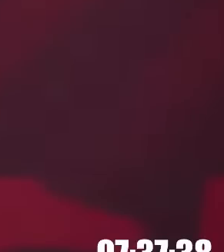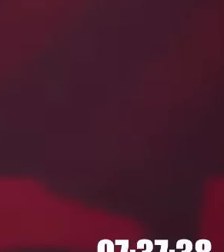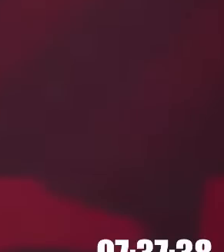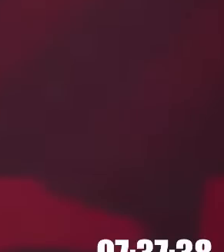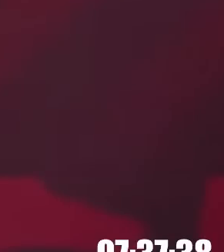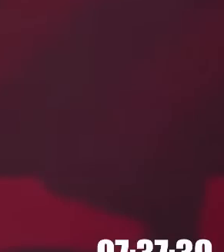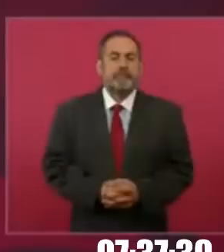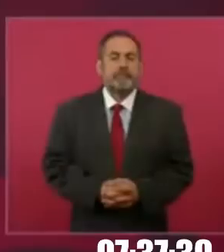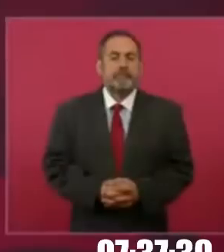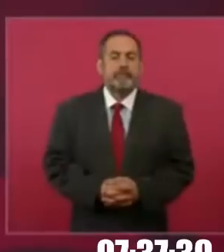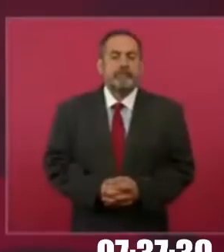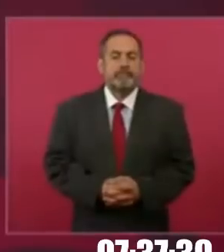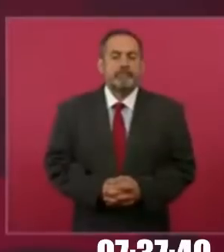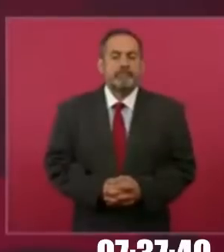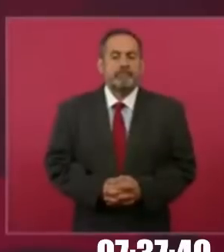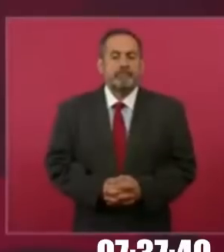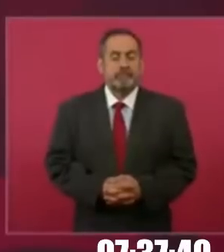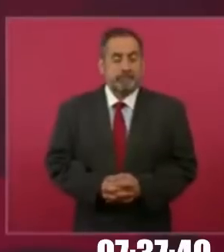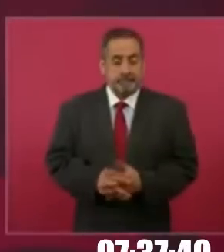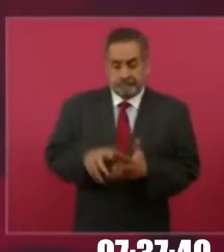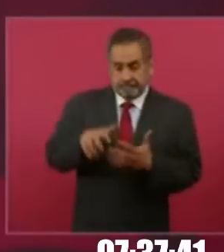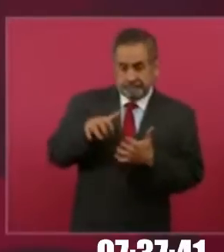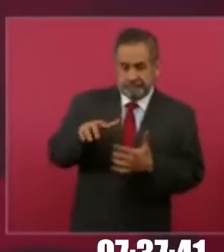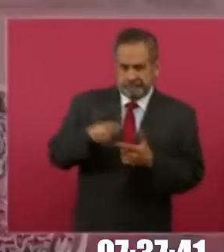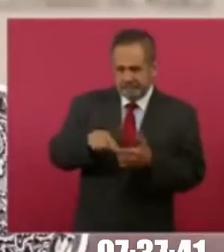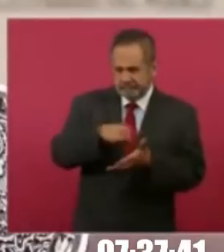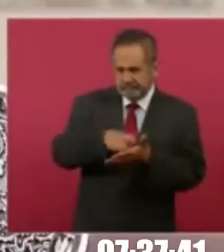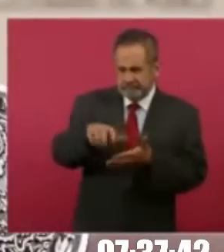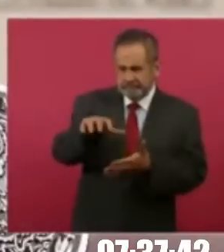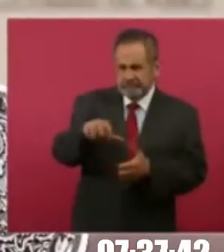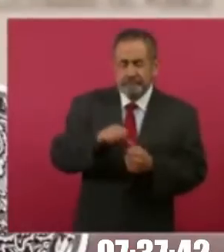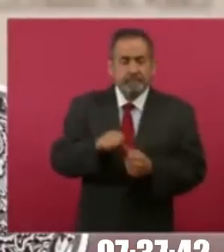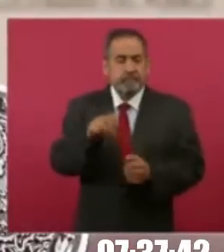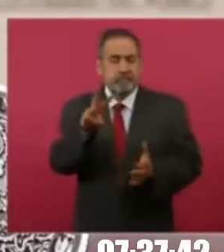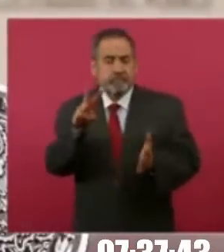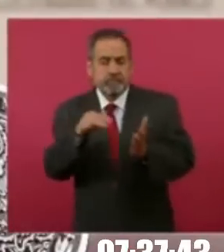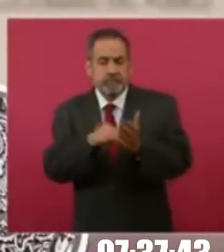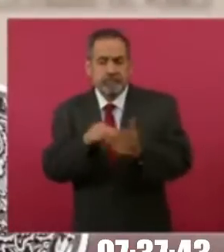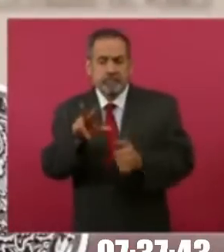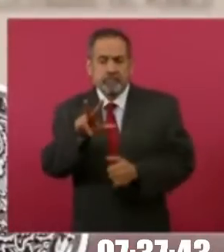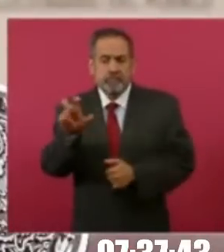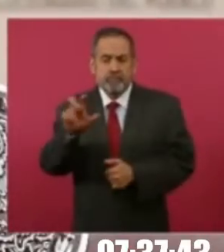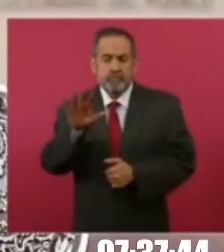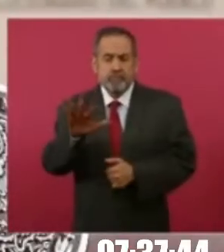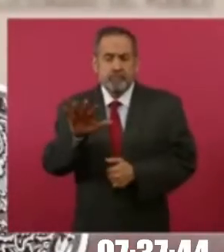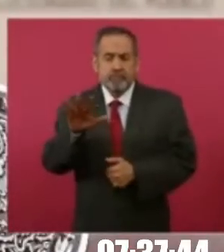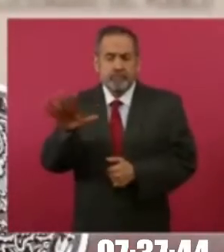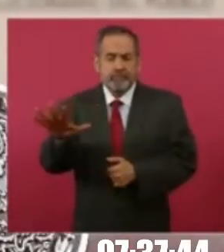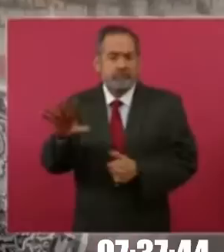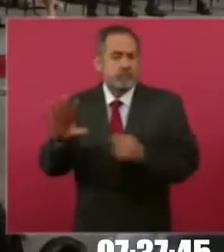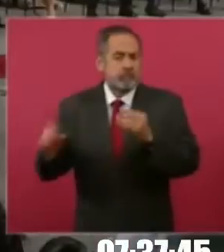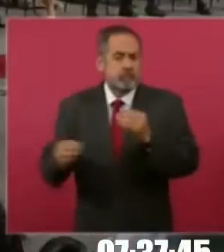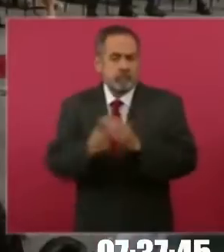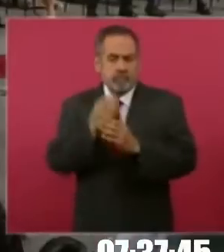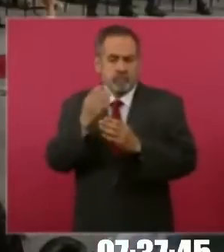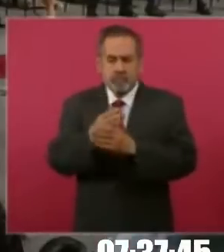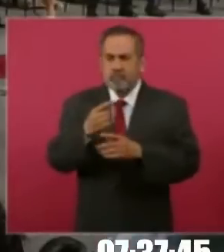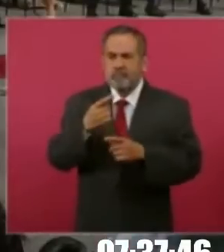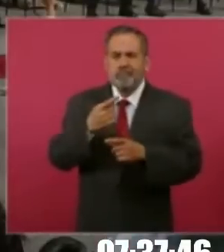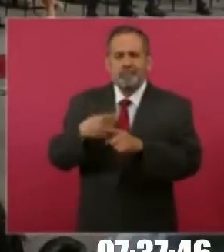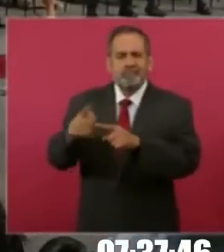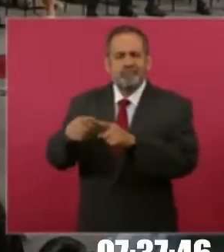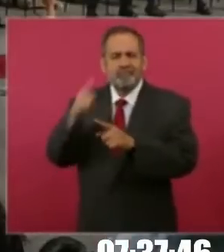primer y segundo nivel con lo que se adquirieron tres mil ochocientos cincuenta y cinco nuevos equipos